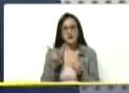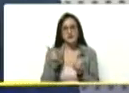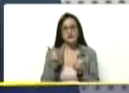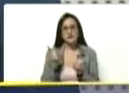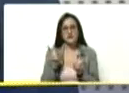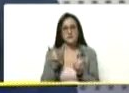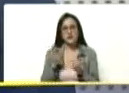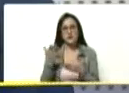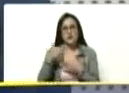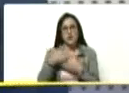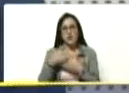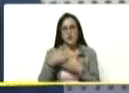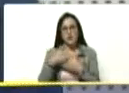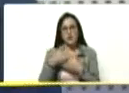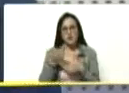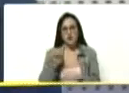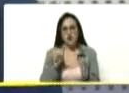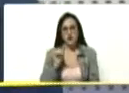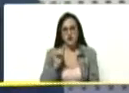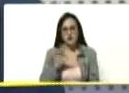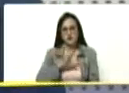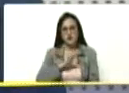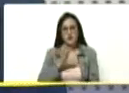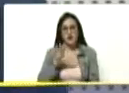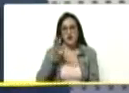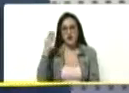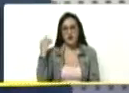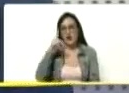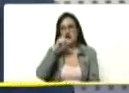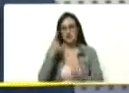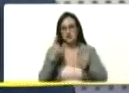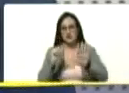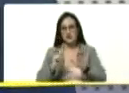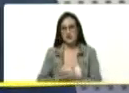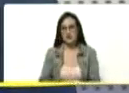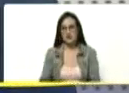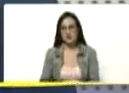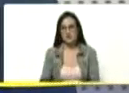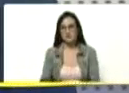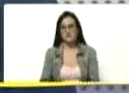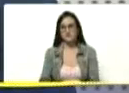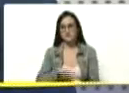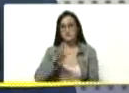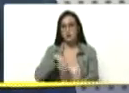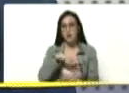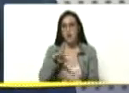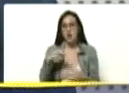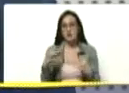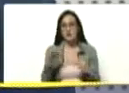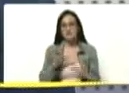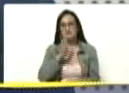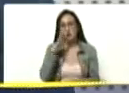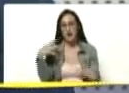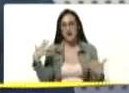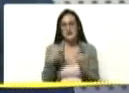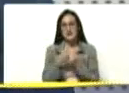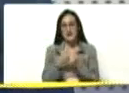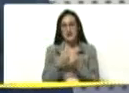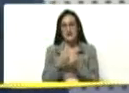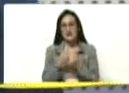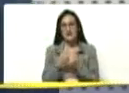criminal bloqueo que se mantiene desde la década de los años 60, los desastres naturales y el terrible accidente en la